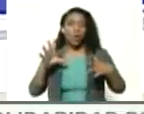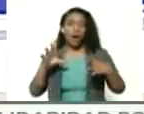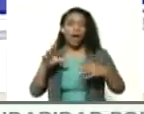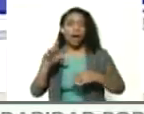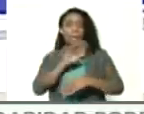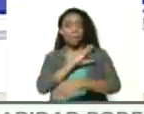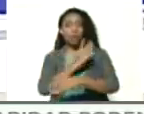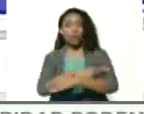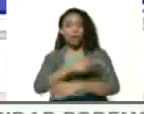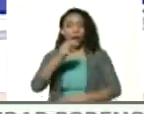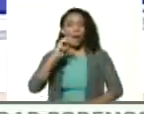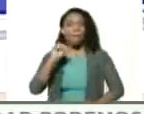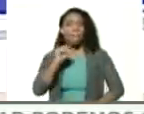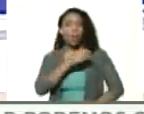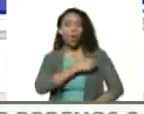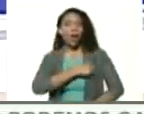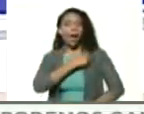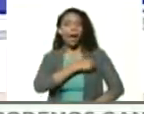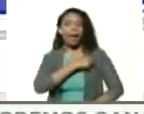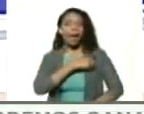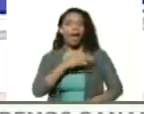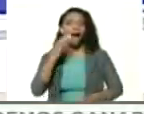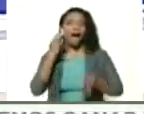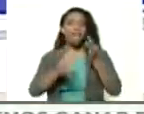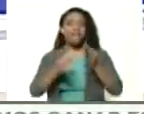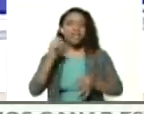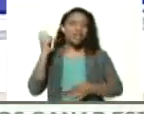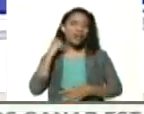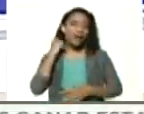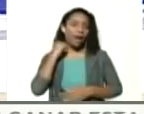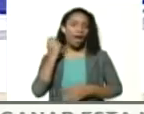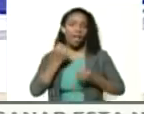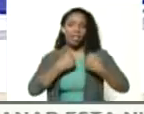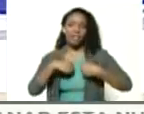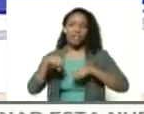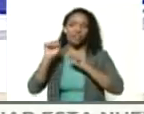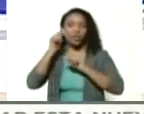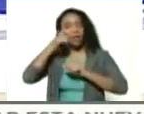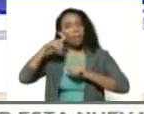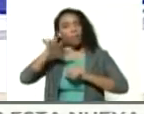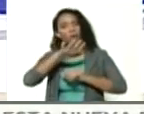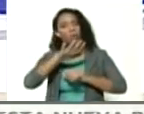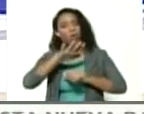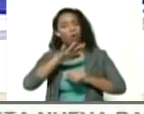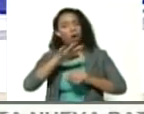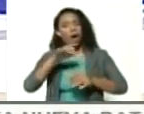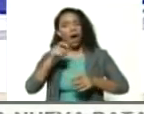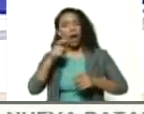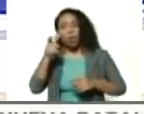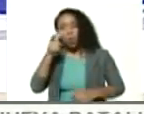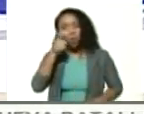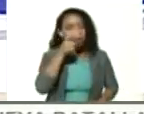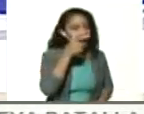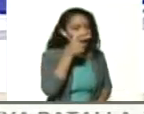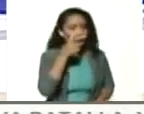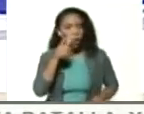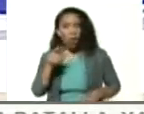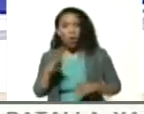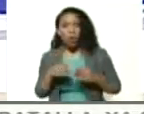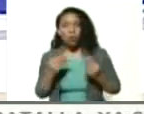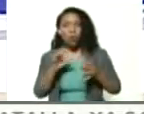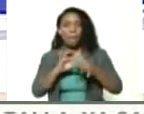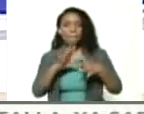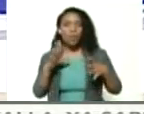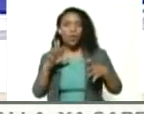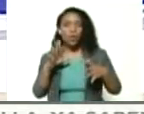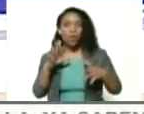moral al fiscal, al defensor del pueblo, al contralor, disolvió el Tribunal Supremo